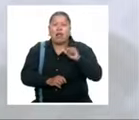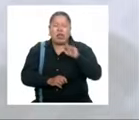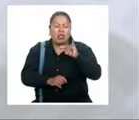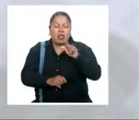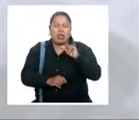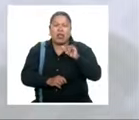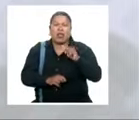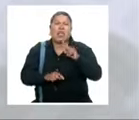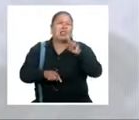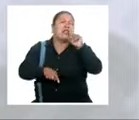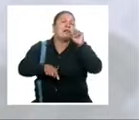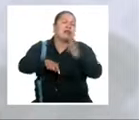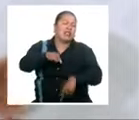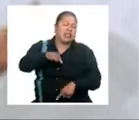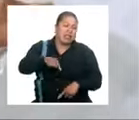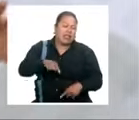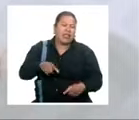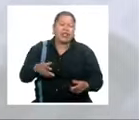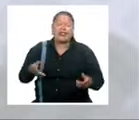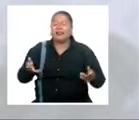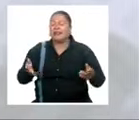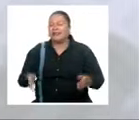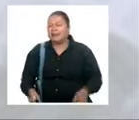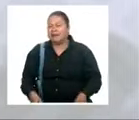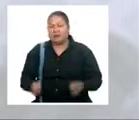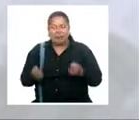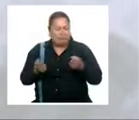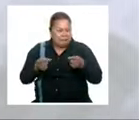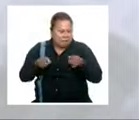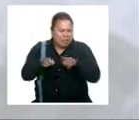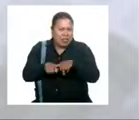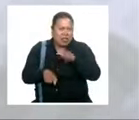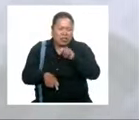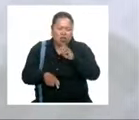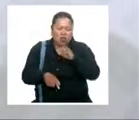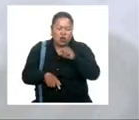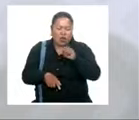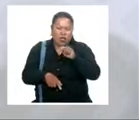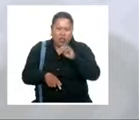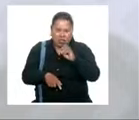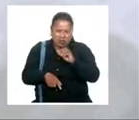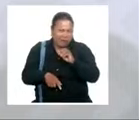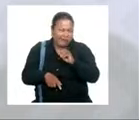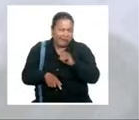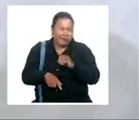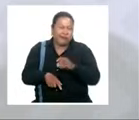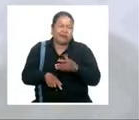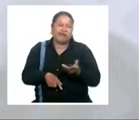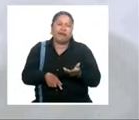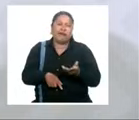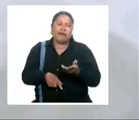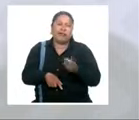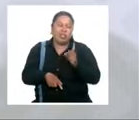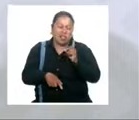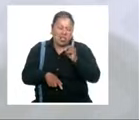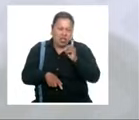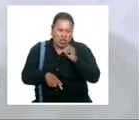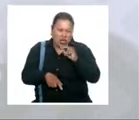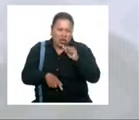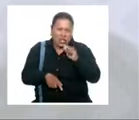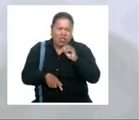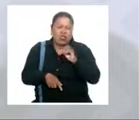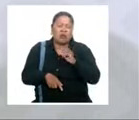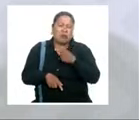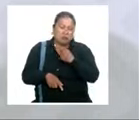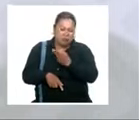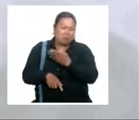van a quitar. Y lo mismo pasa con Donato. Yo, Donato, le